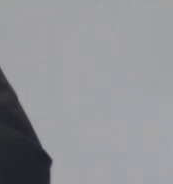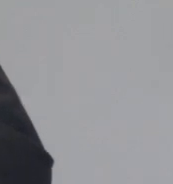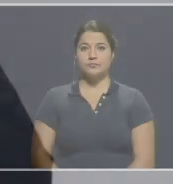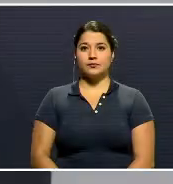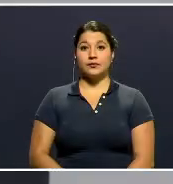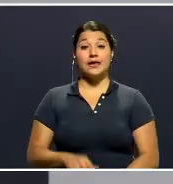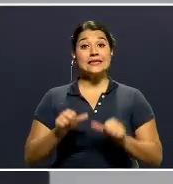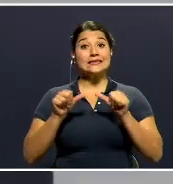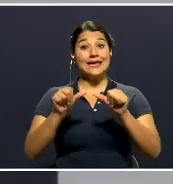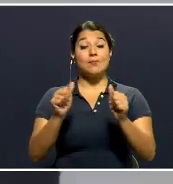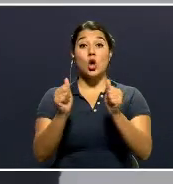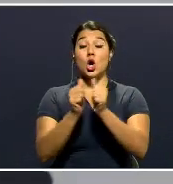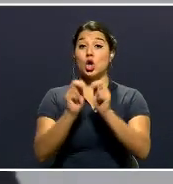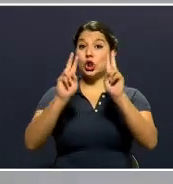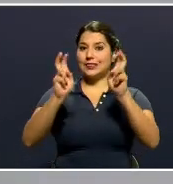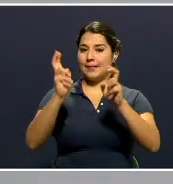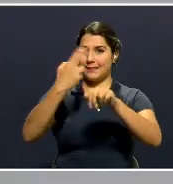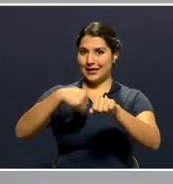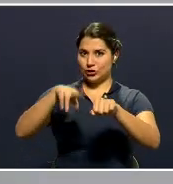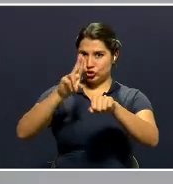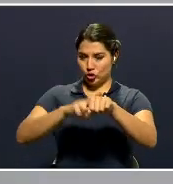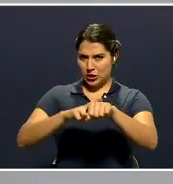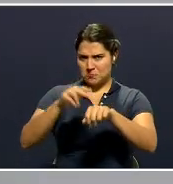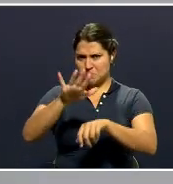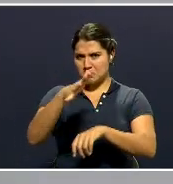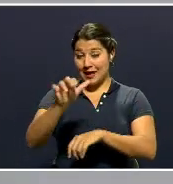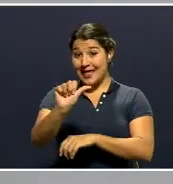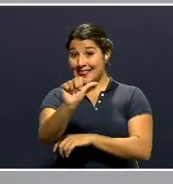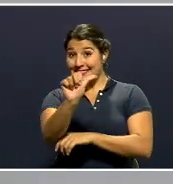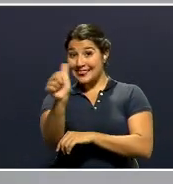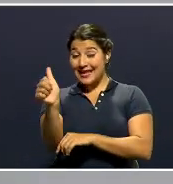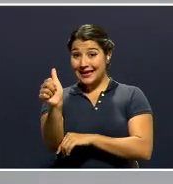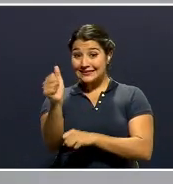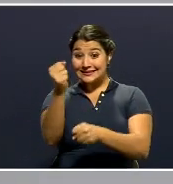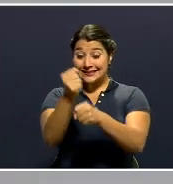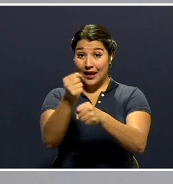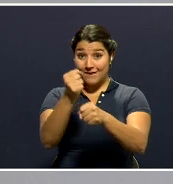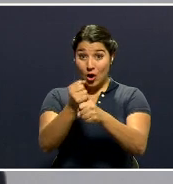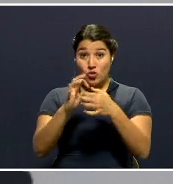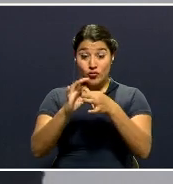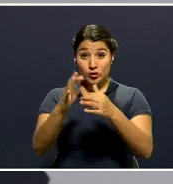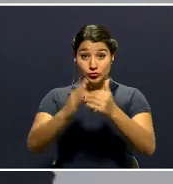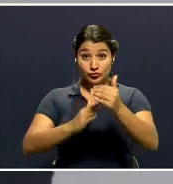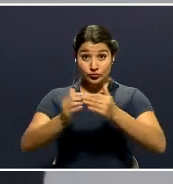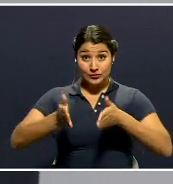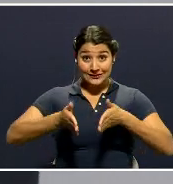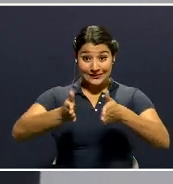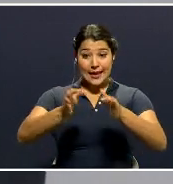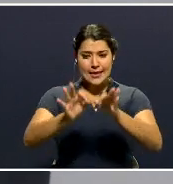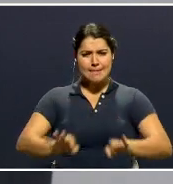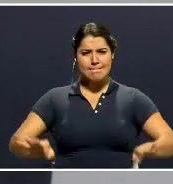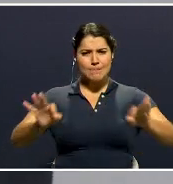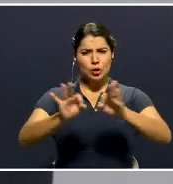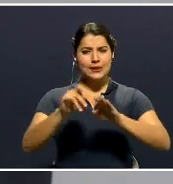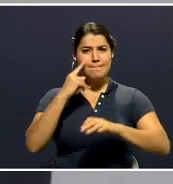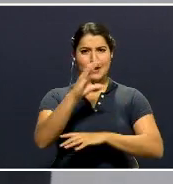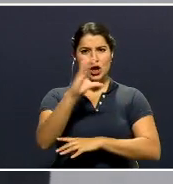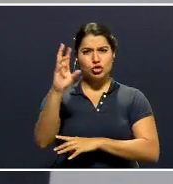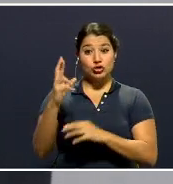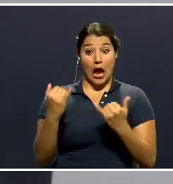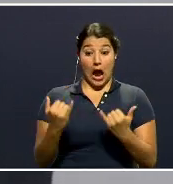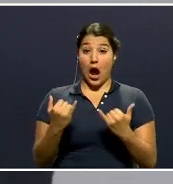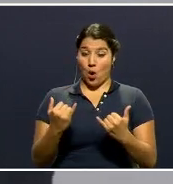Y siguiendo con temas nacionales, al menos 10 obras de infraestructura vial estratégicas para el país están ahora